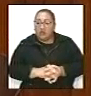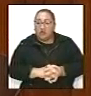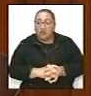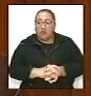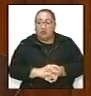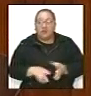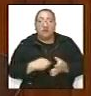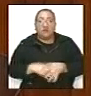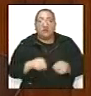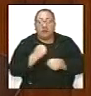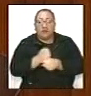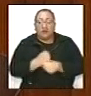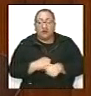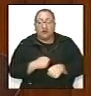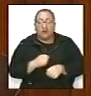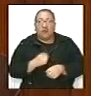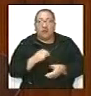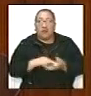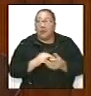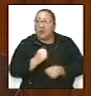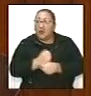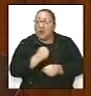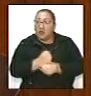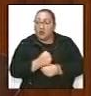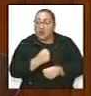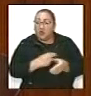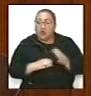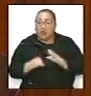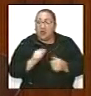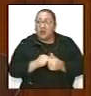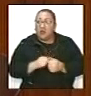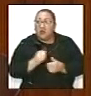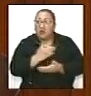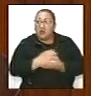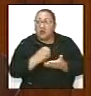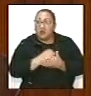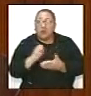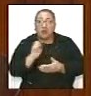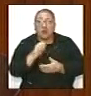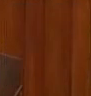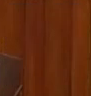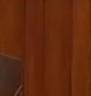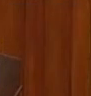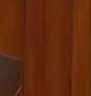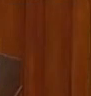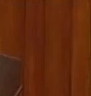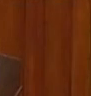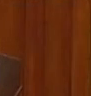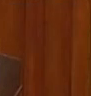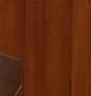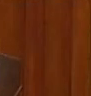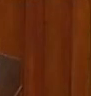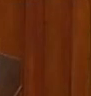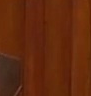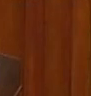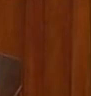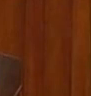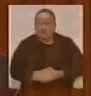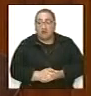32.663. Vale decir, el trabajo que realizan los centros de emergencia mujer a nivel nacional, que